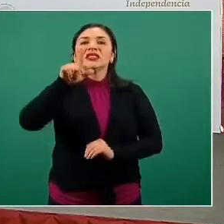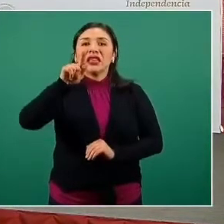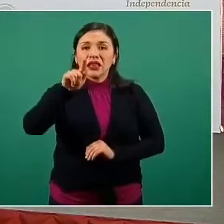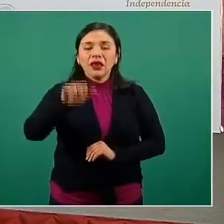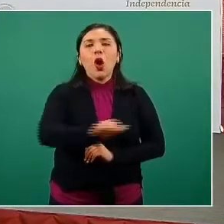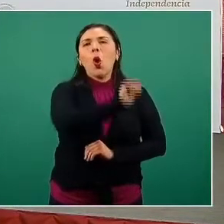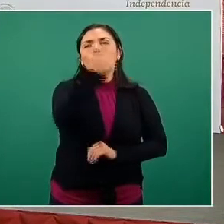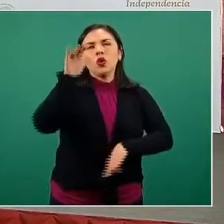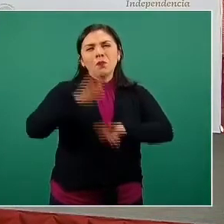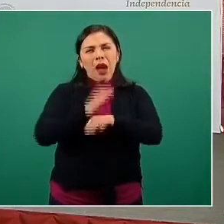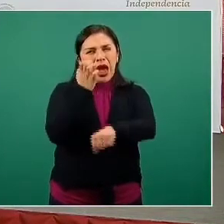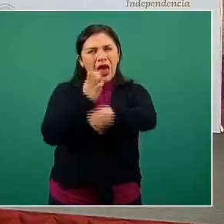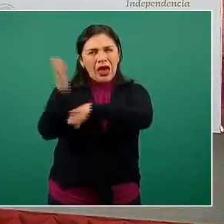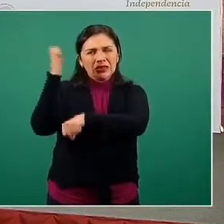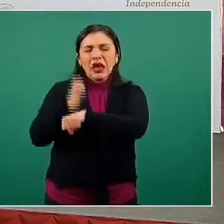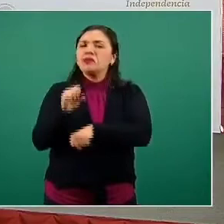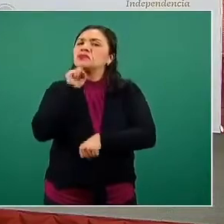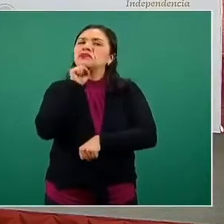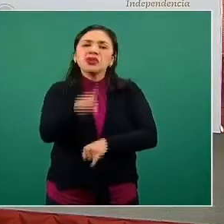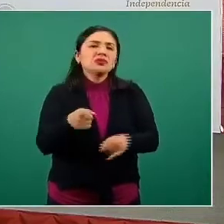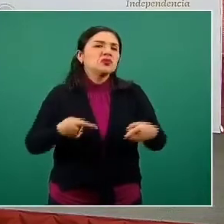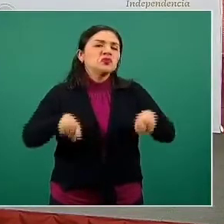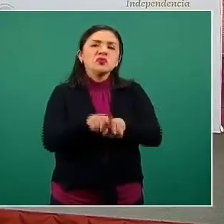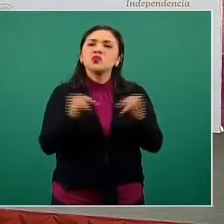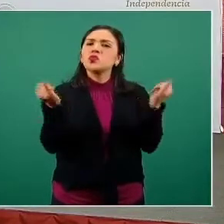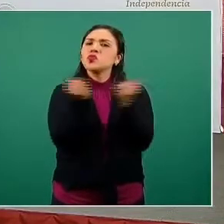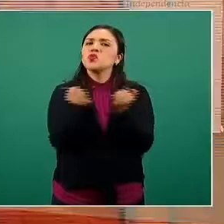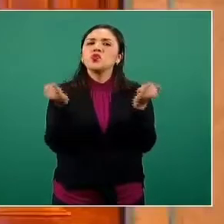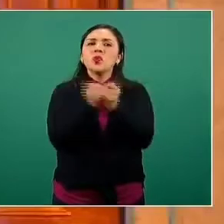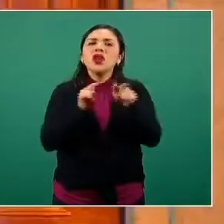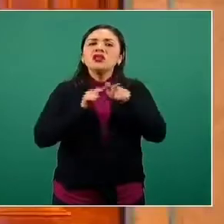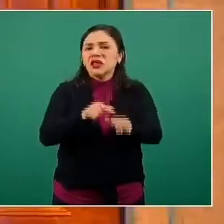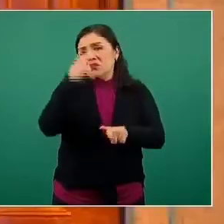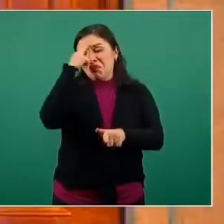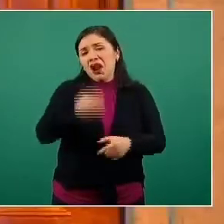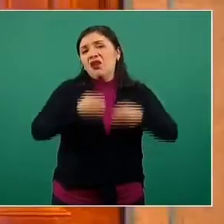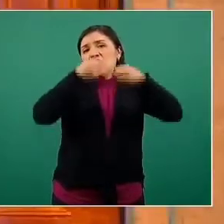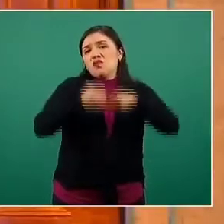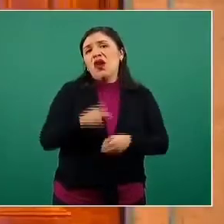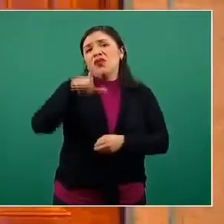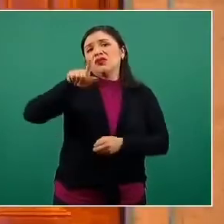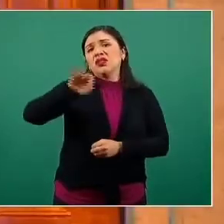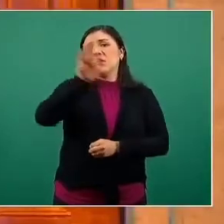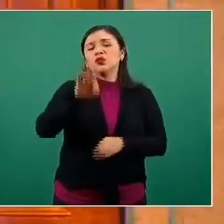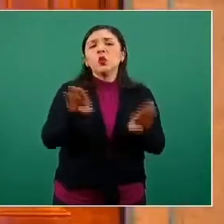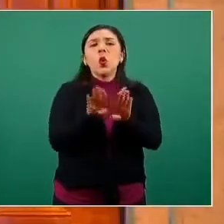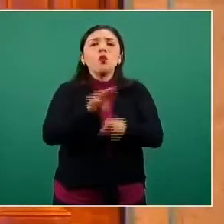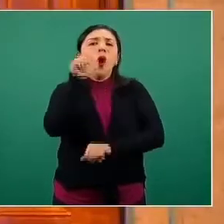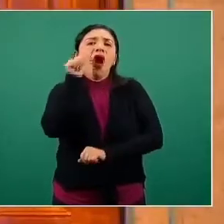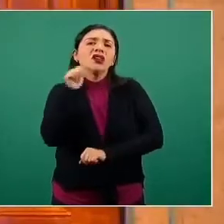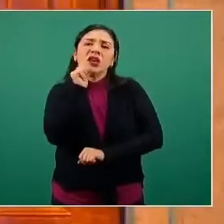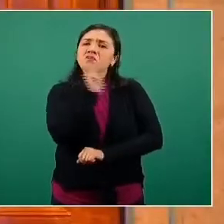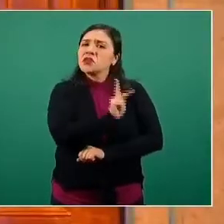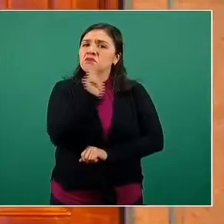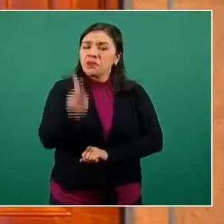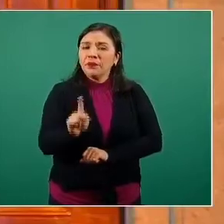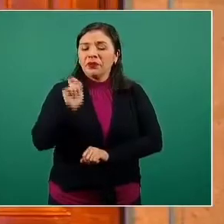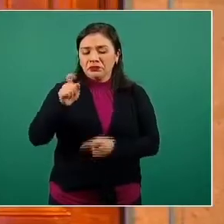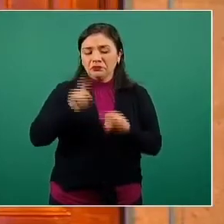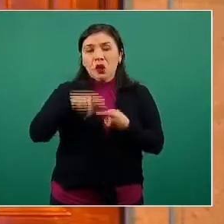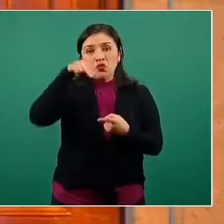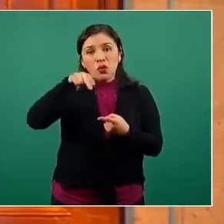demás entidades federativas se mantienen igual en relación a la ocupación que tenían el día de ayer. Nuevo